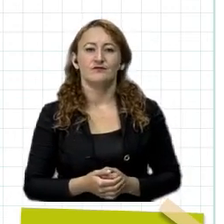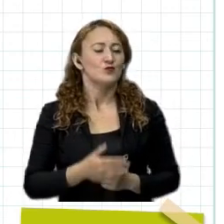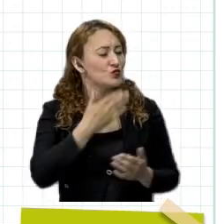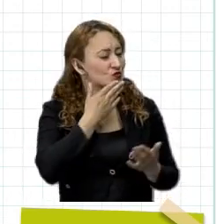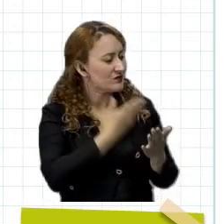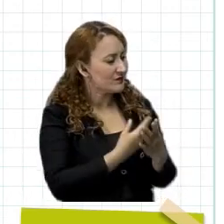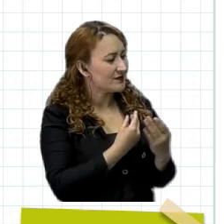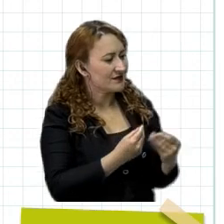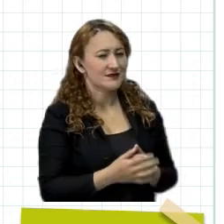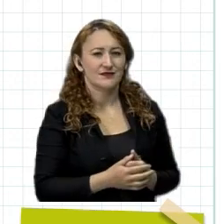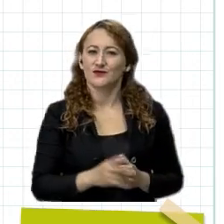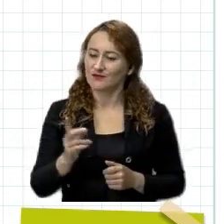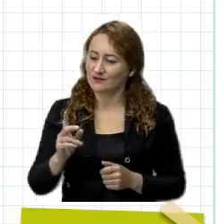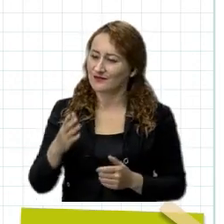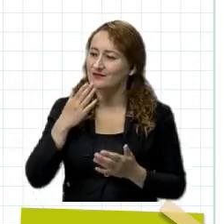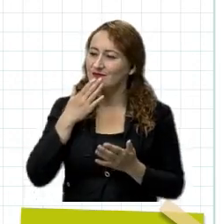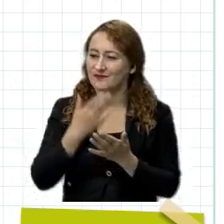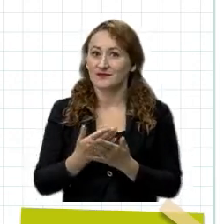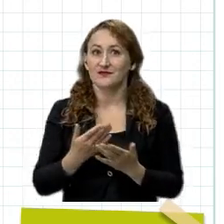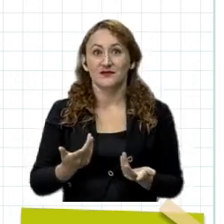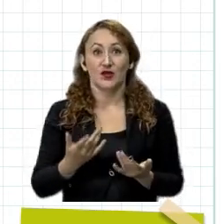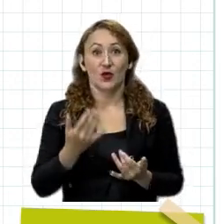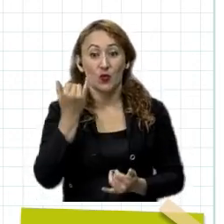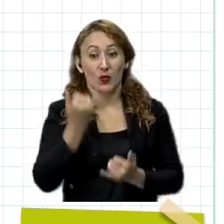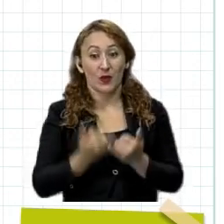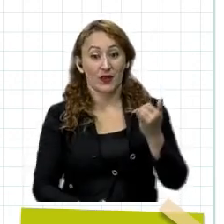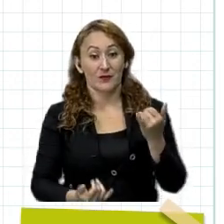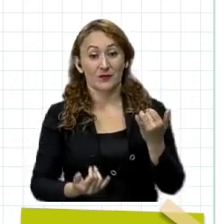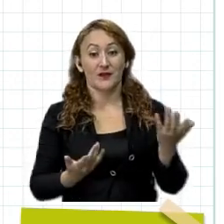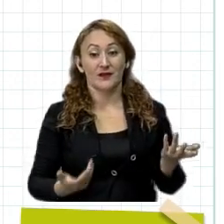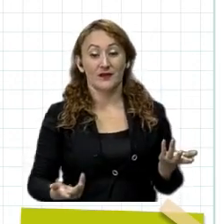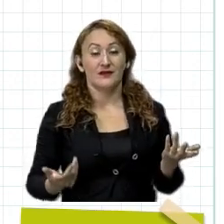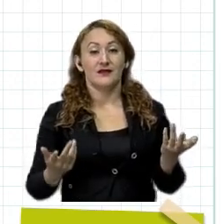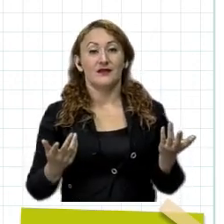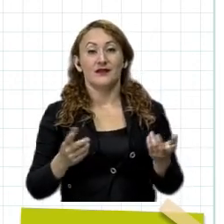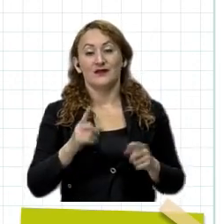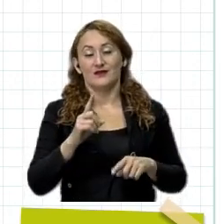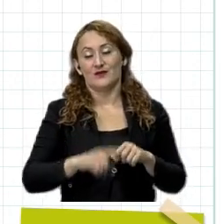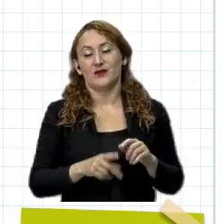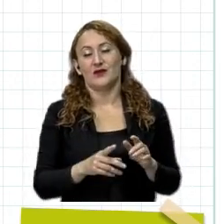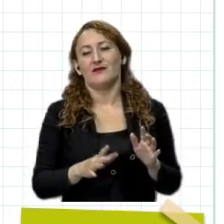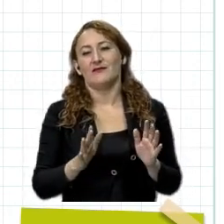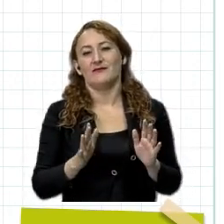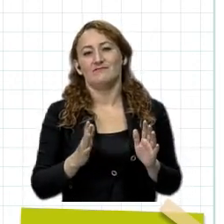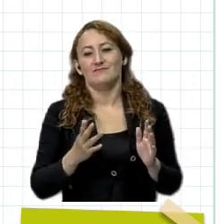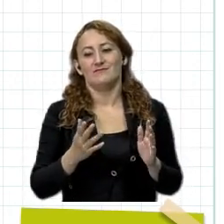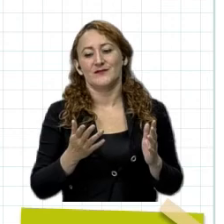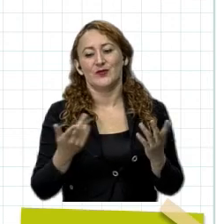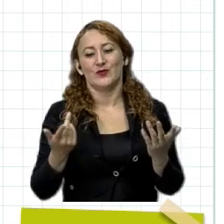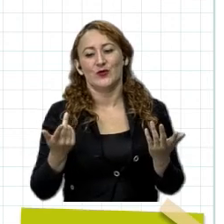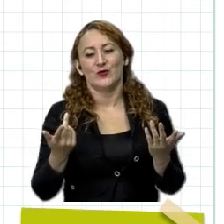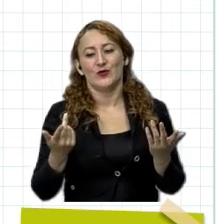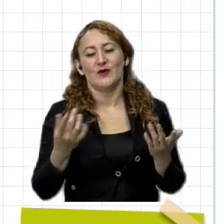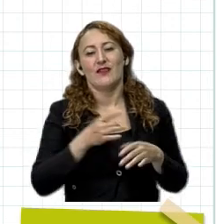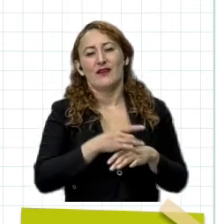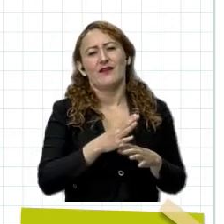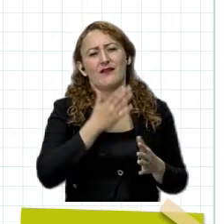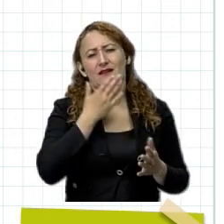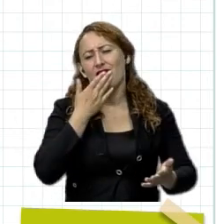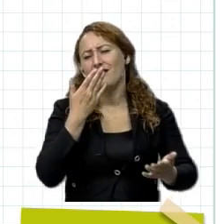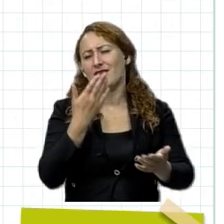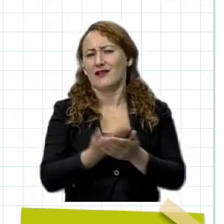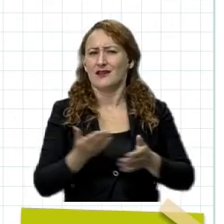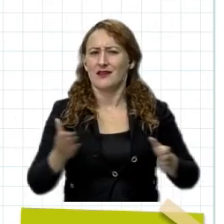Muchísimas gracias. No, señora, como es mi última despedida, pues no puedo dejar pasar agradecer a todo el equipo que